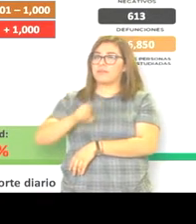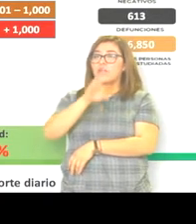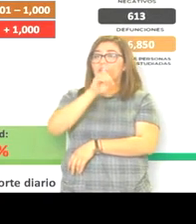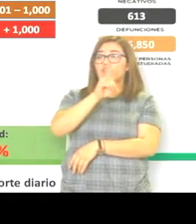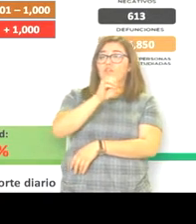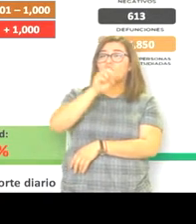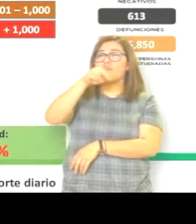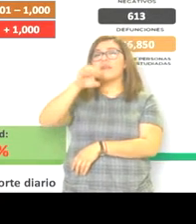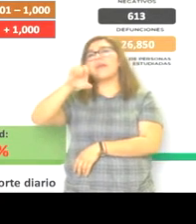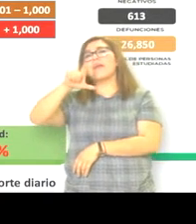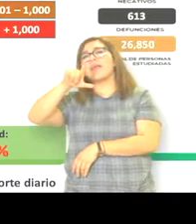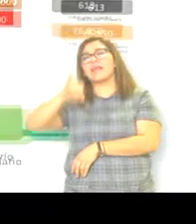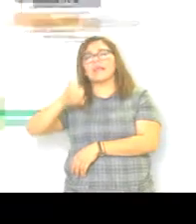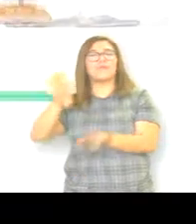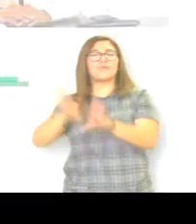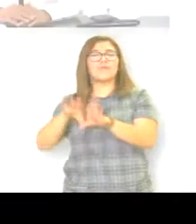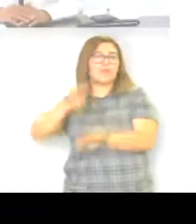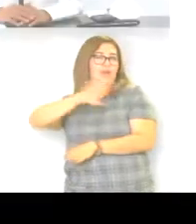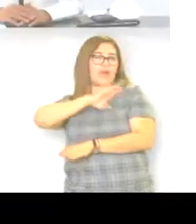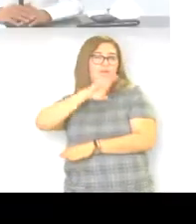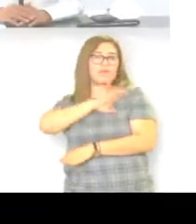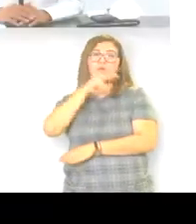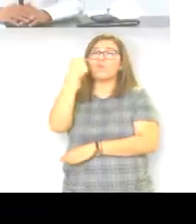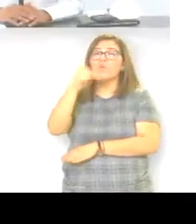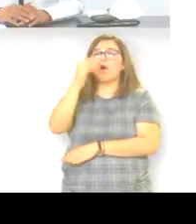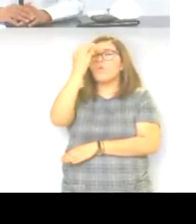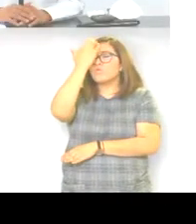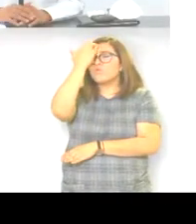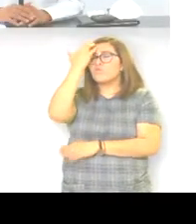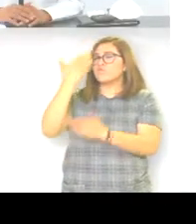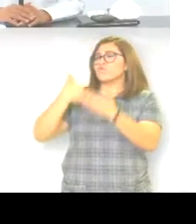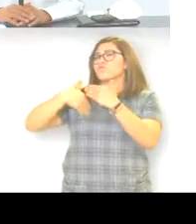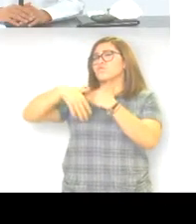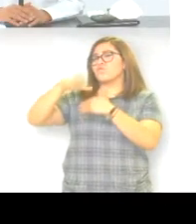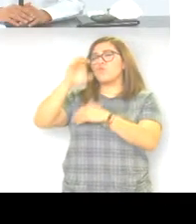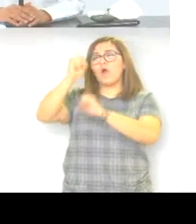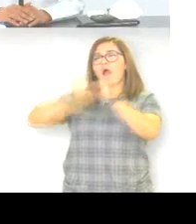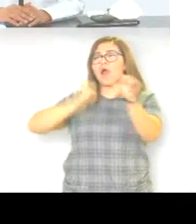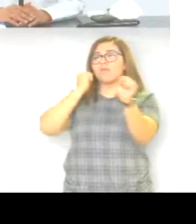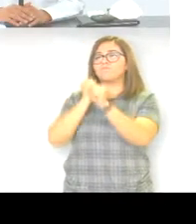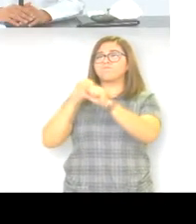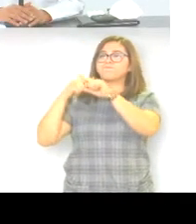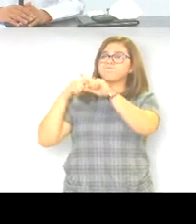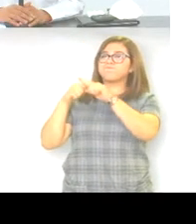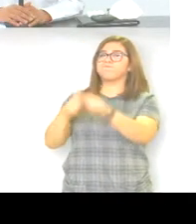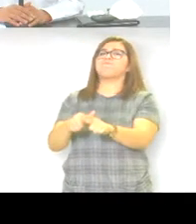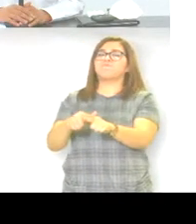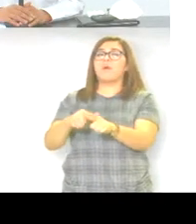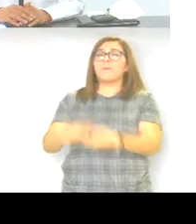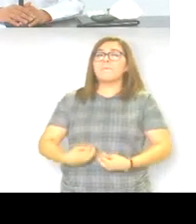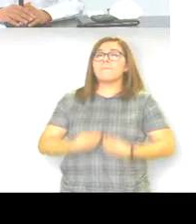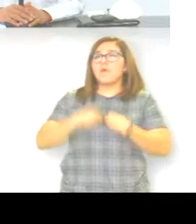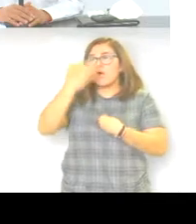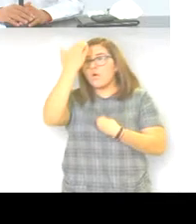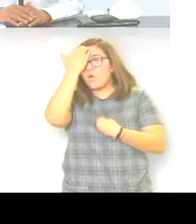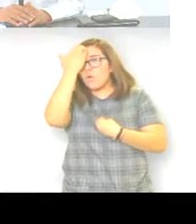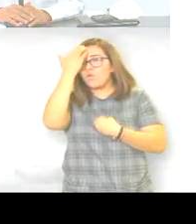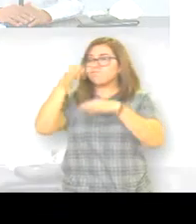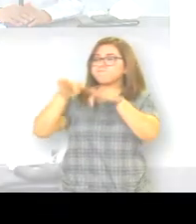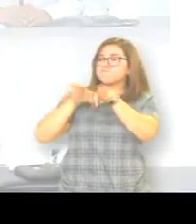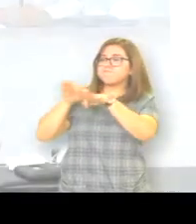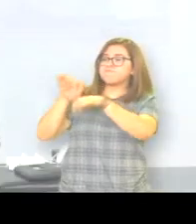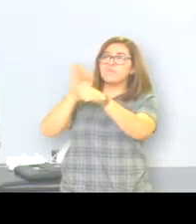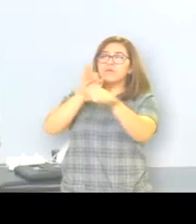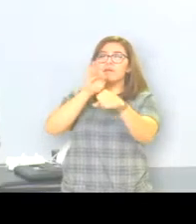así, de forma cariñosa, quien conocimos durante muchos años, que dedicó su vida, sus conocimientos al trabajo